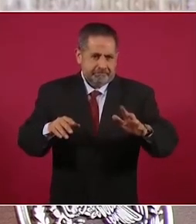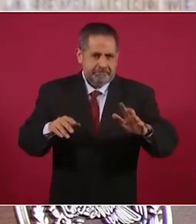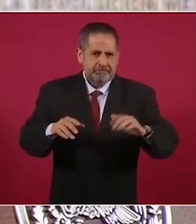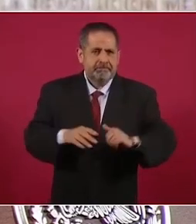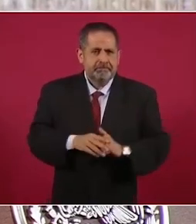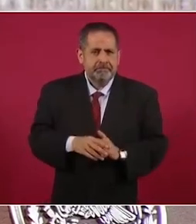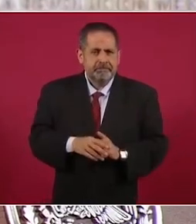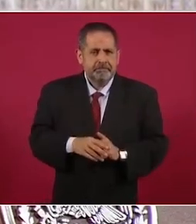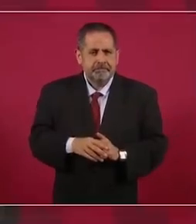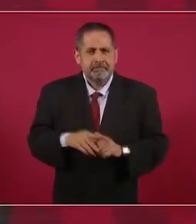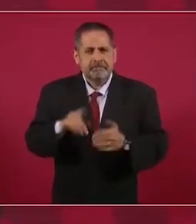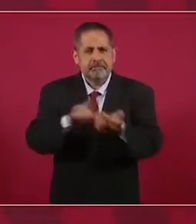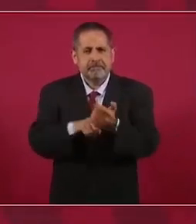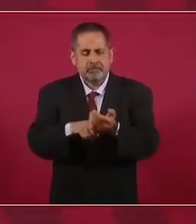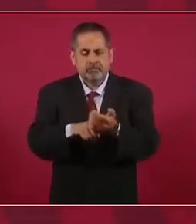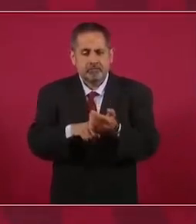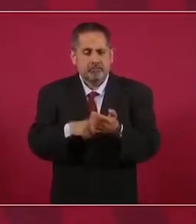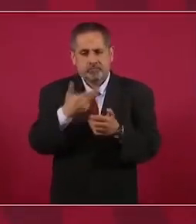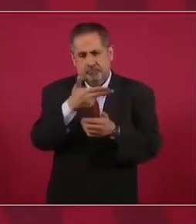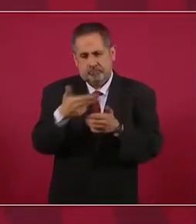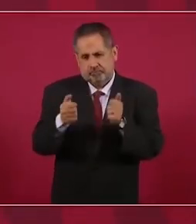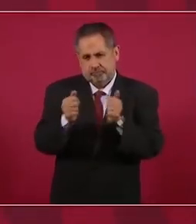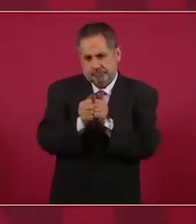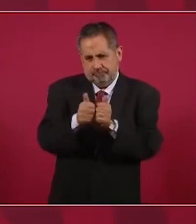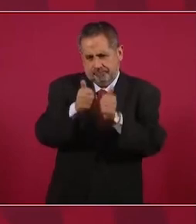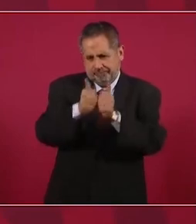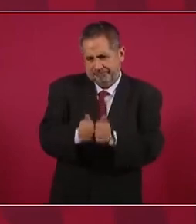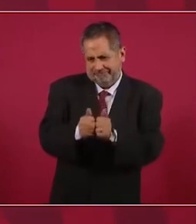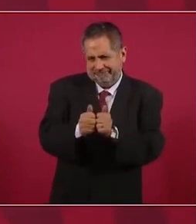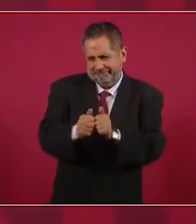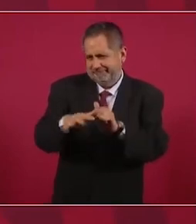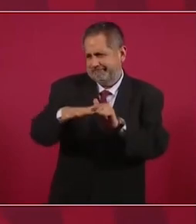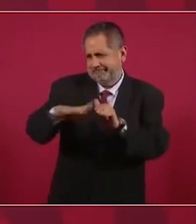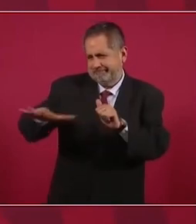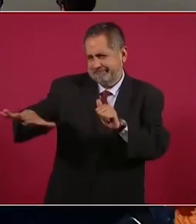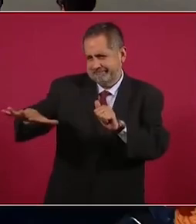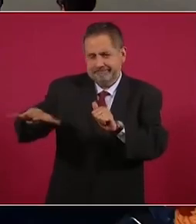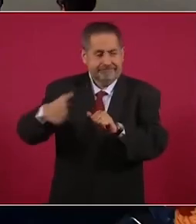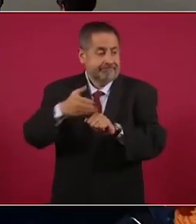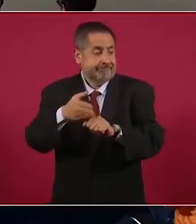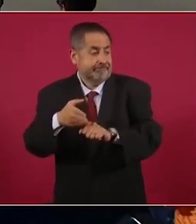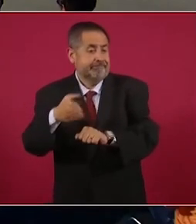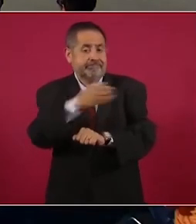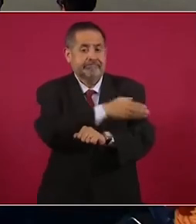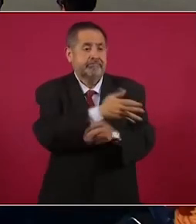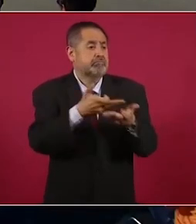Por lo general los hoteles están a la orilla de la playa. Y atrás están